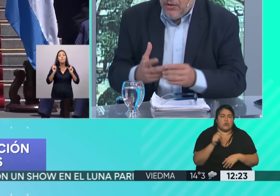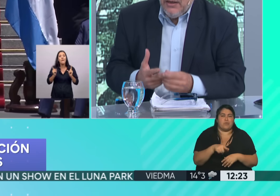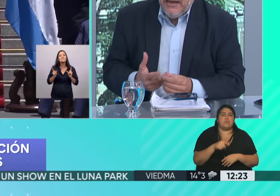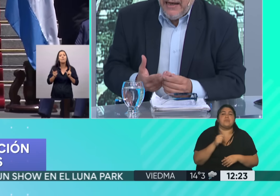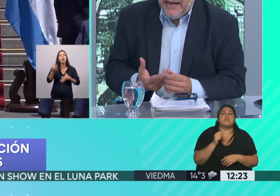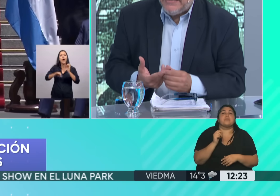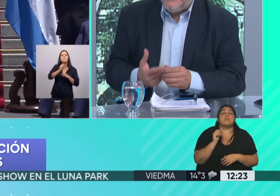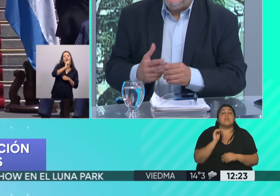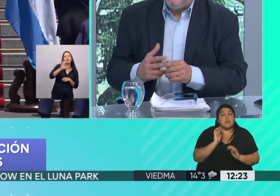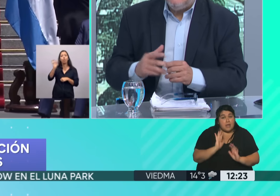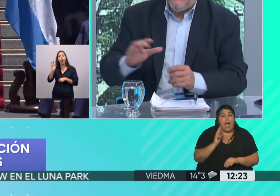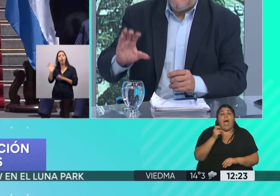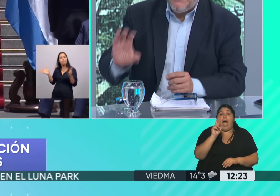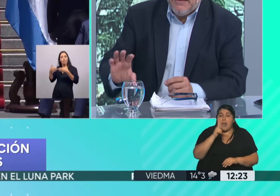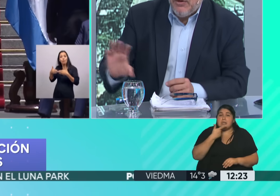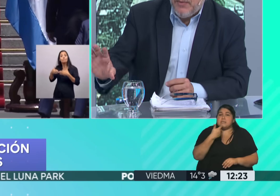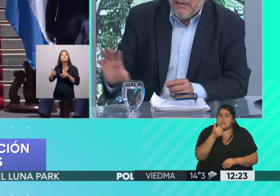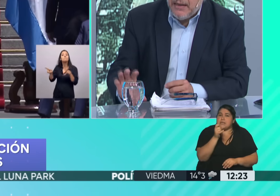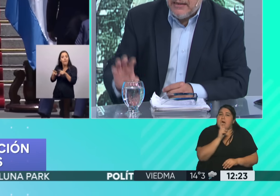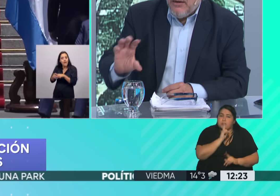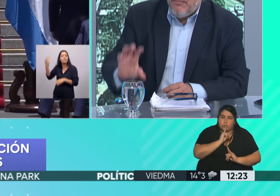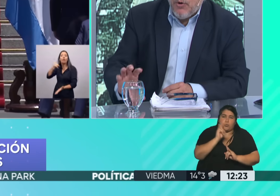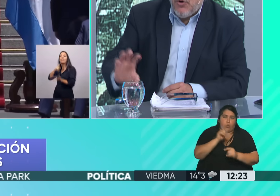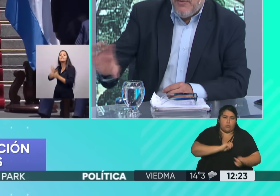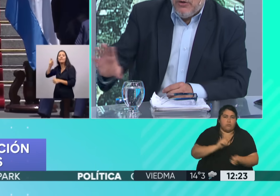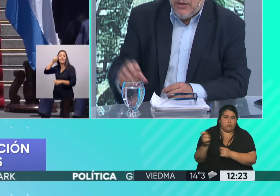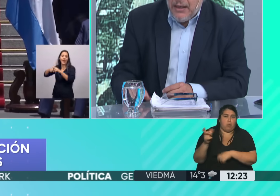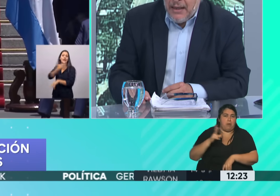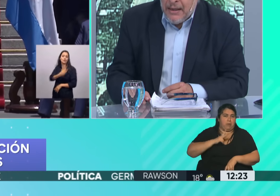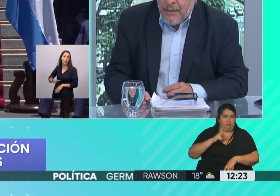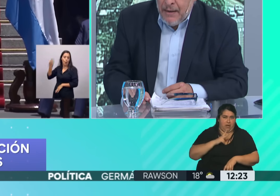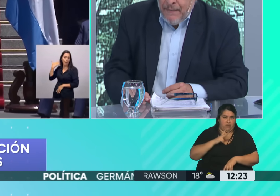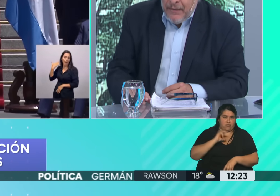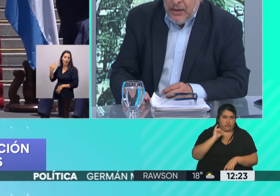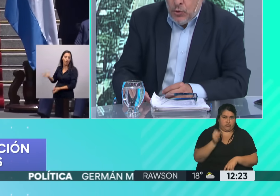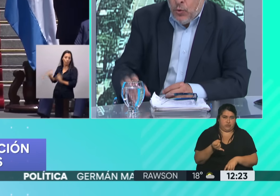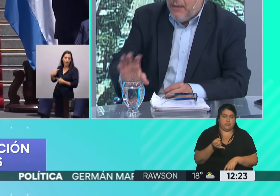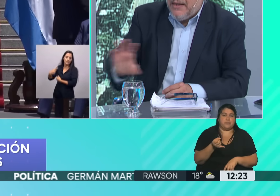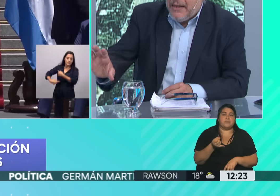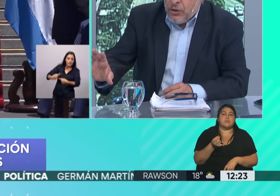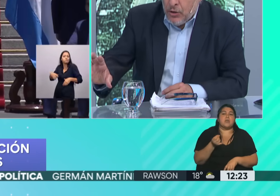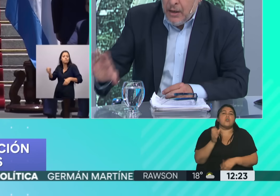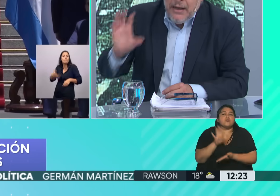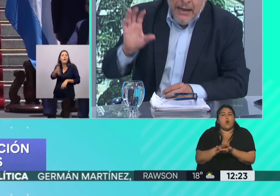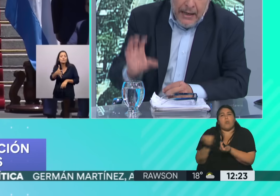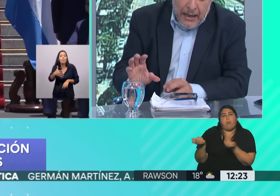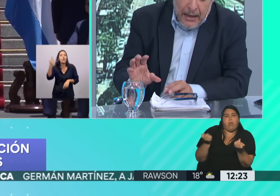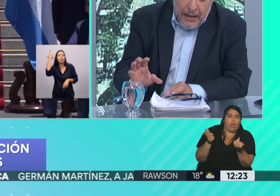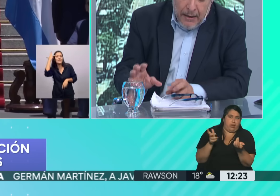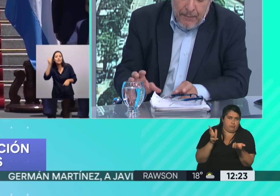esto en ars sí la intención es que pase a manos privadas por lo menos el el tema de su administración